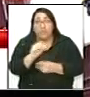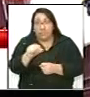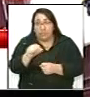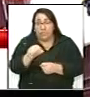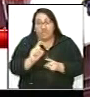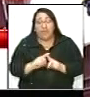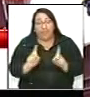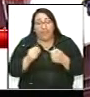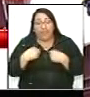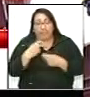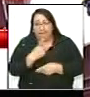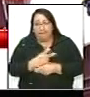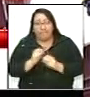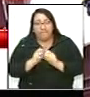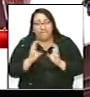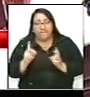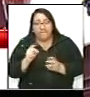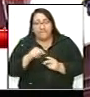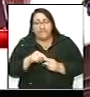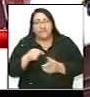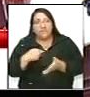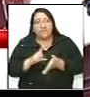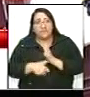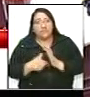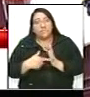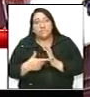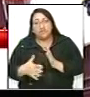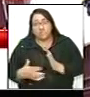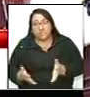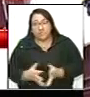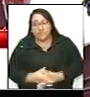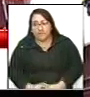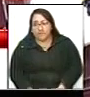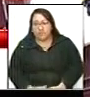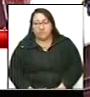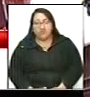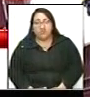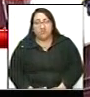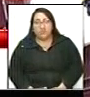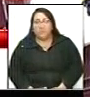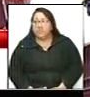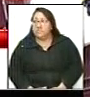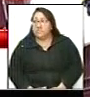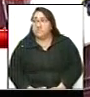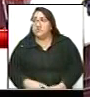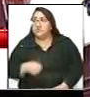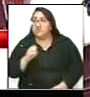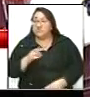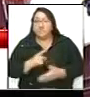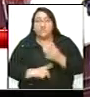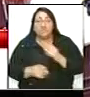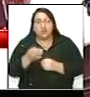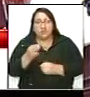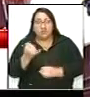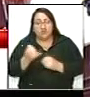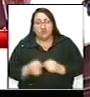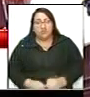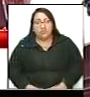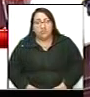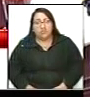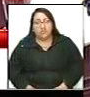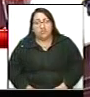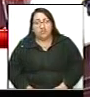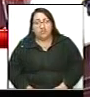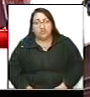pero que deberíamos tener claro que no llegue después a un vacío, ¿no es cierto?, cuando se tenga que decidir, donde finalmente queda